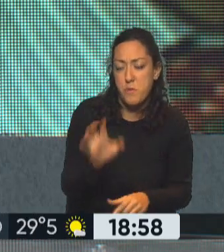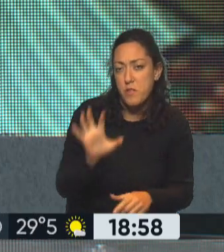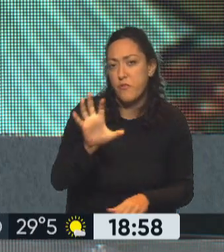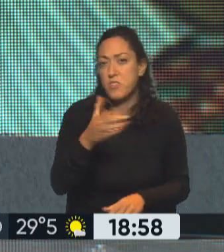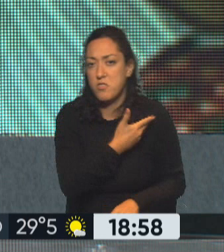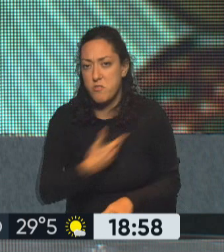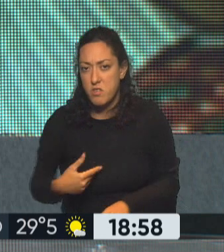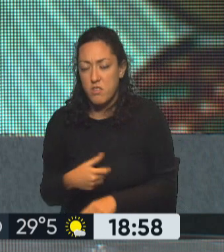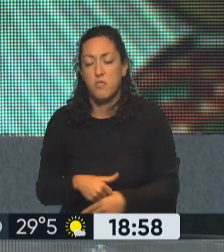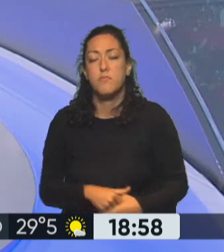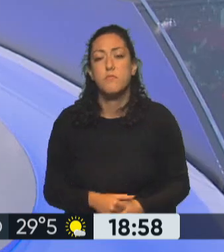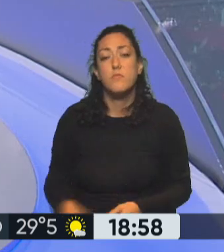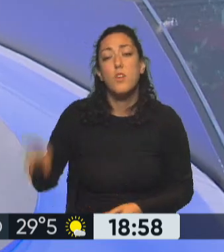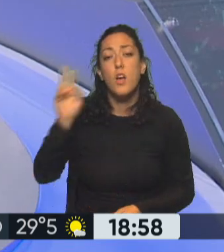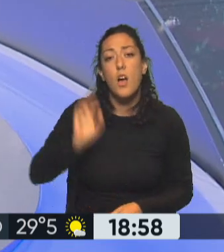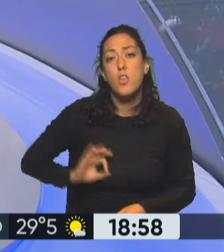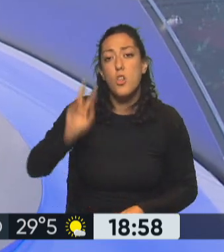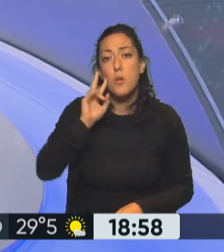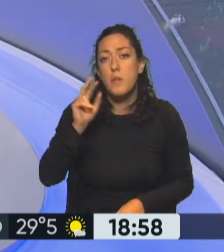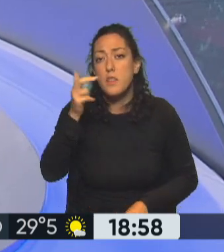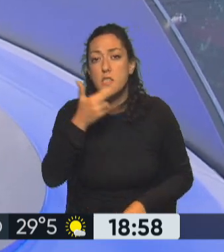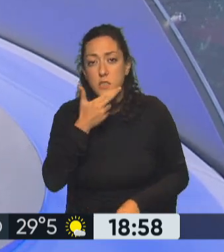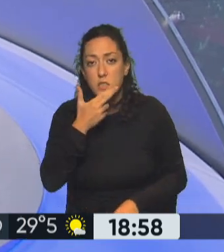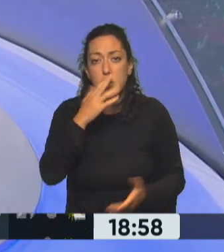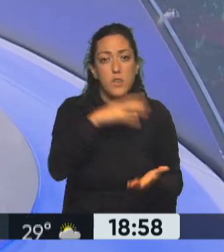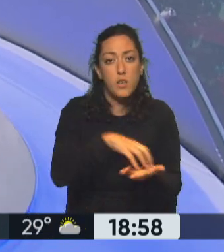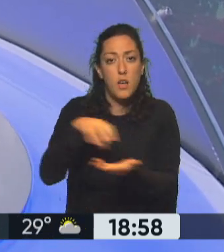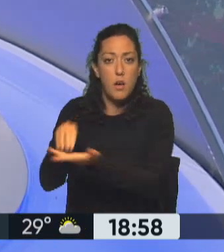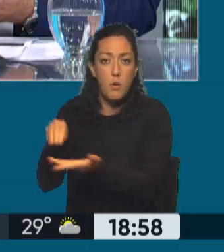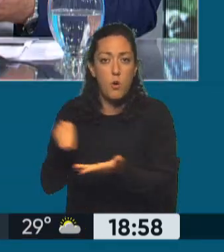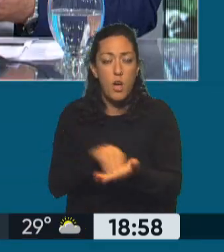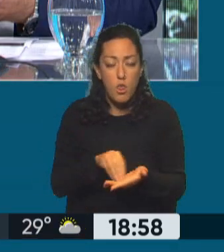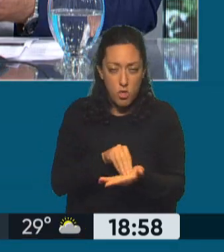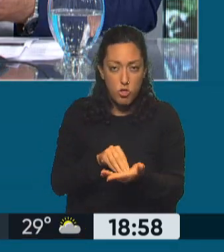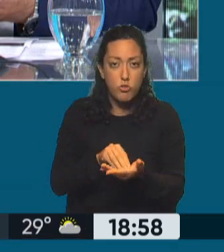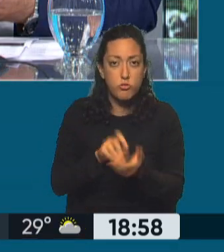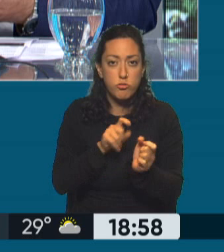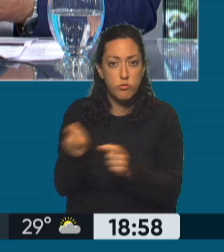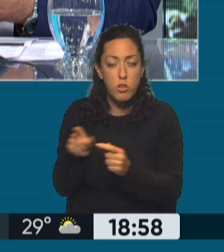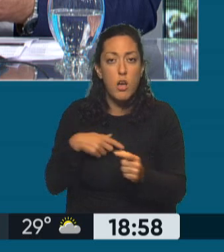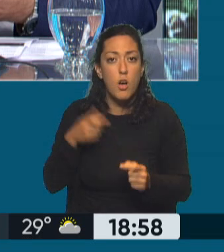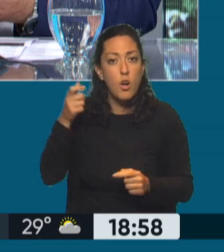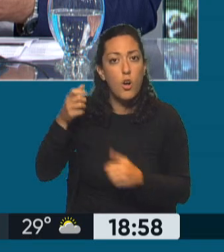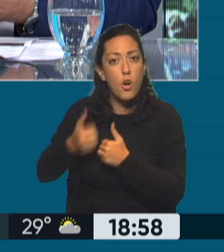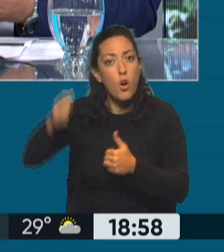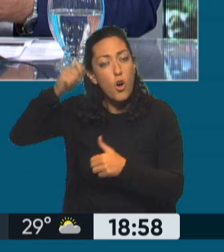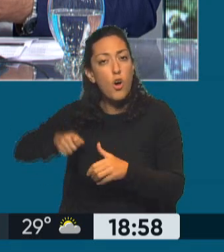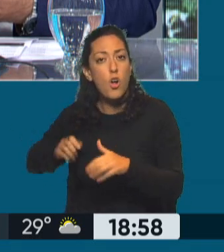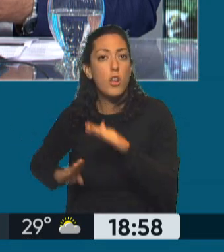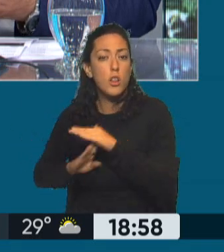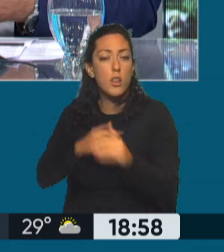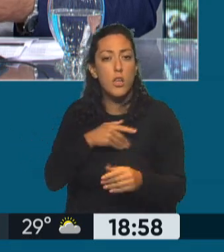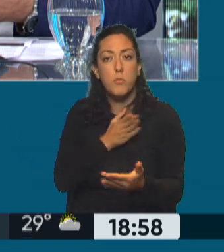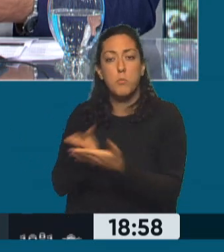Santa Fe. En el 2017, los dos estudios le piden a la Corte que regule honorarios